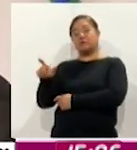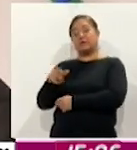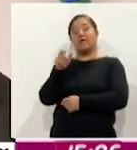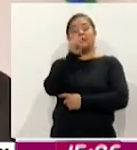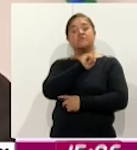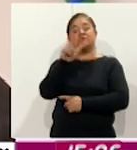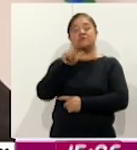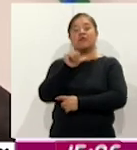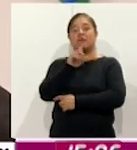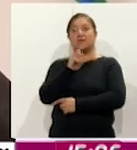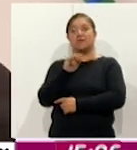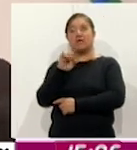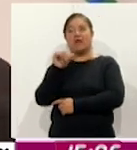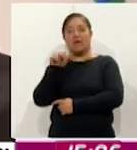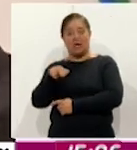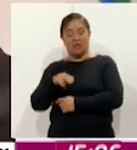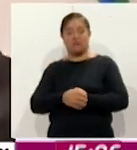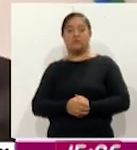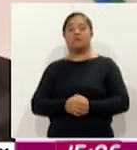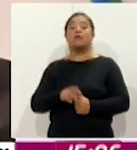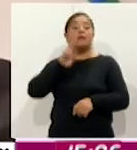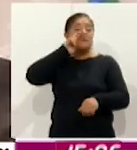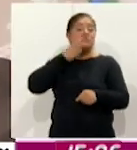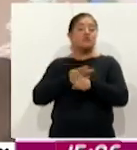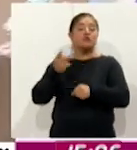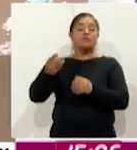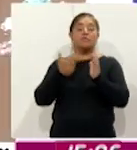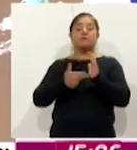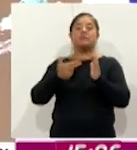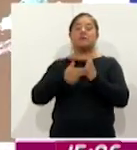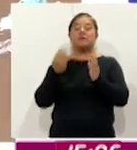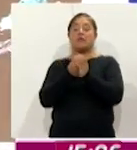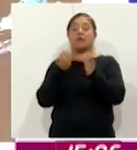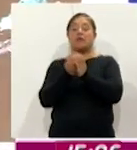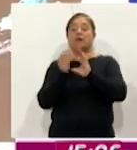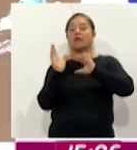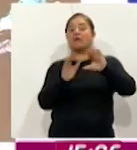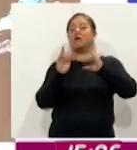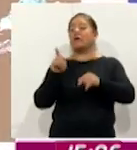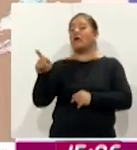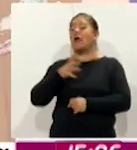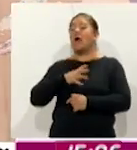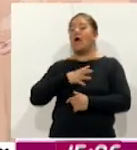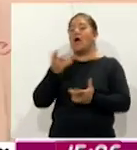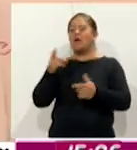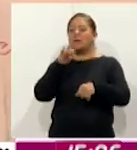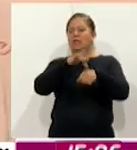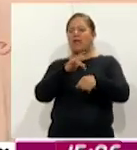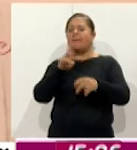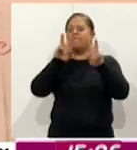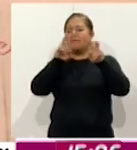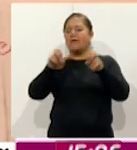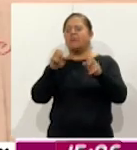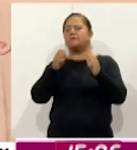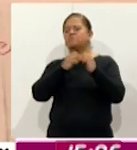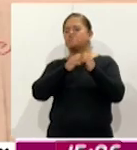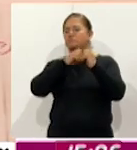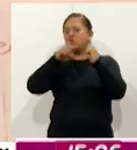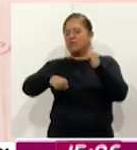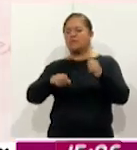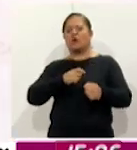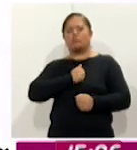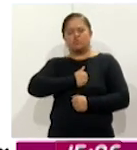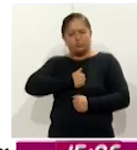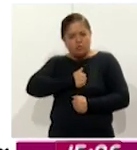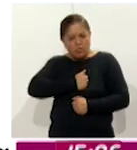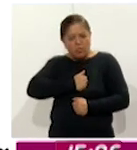Adrián Martínez Hernández fueron los encargados de impartir el taller, donde abordaron temas como el duelo, la violencia y la resiliencia con